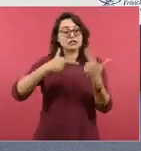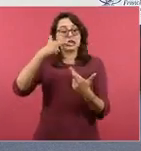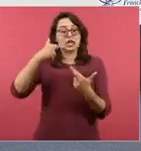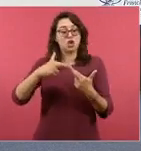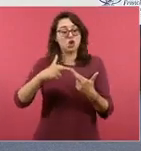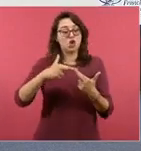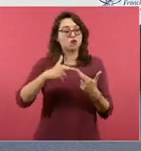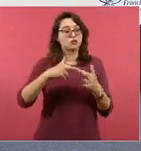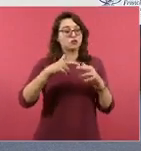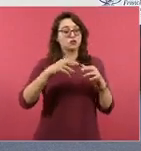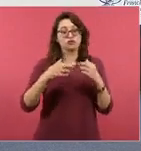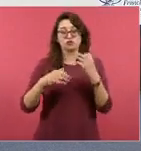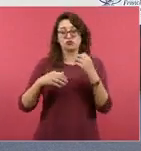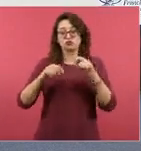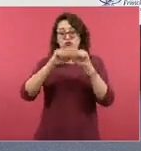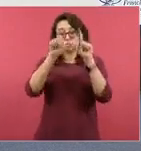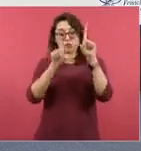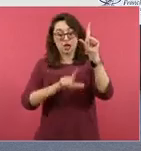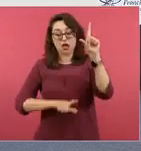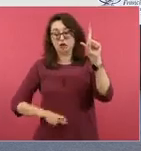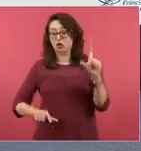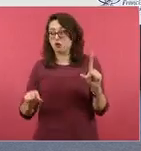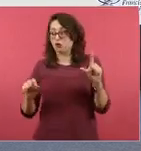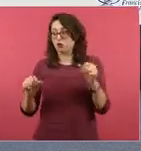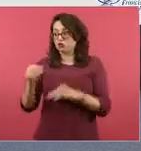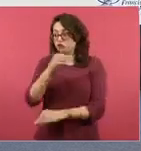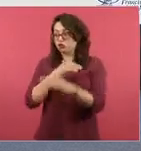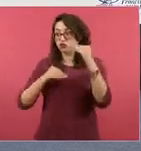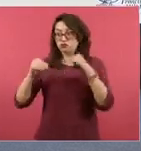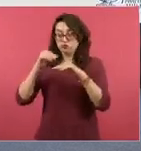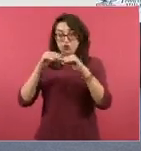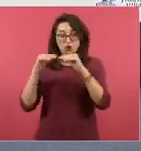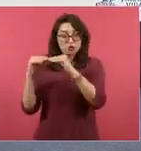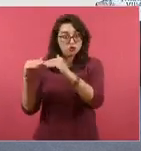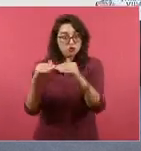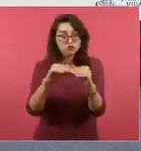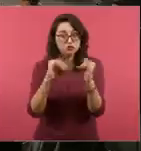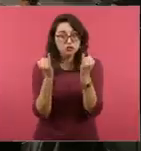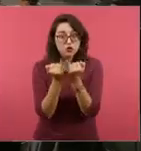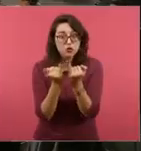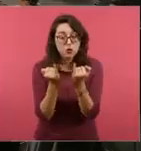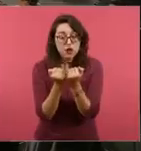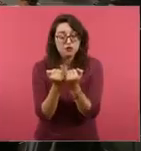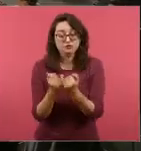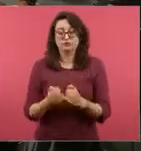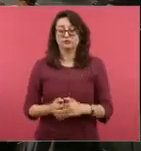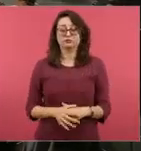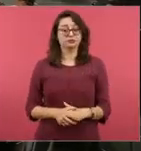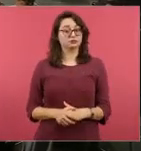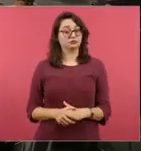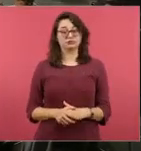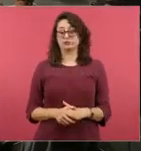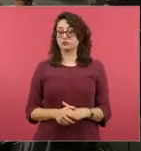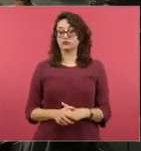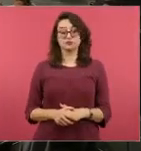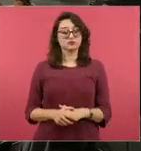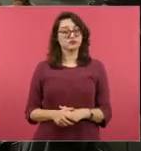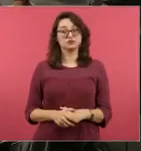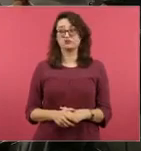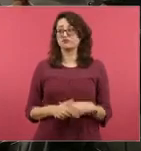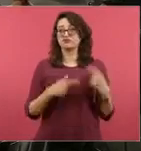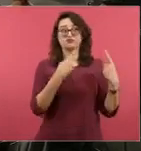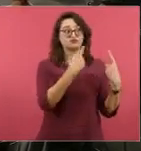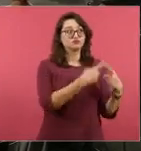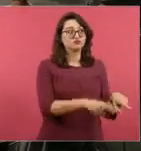de la realidad en nuestro país. Entonces, los problemas que voy a dar una anécdota para